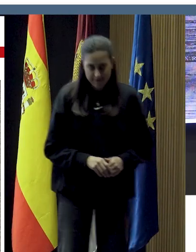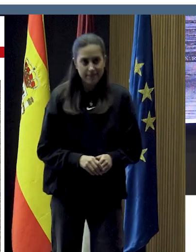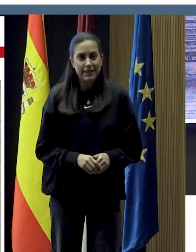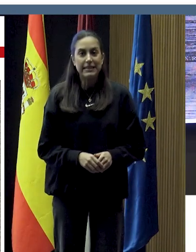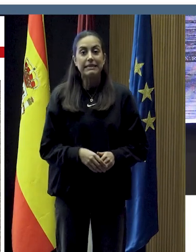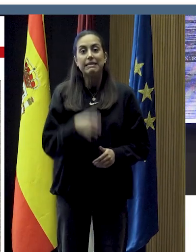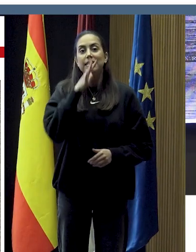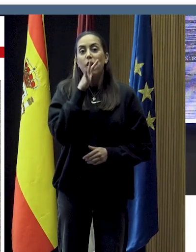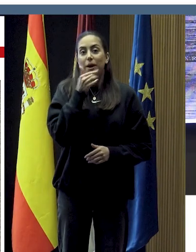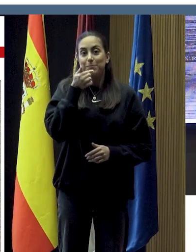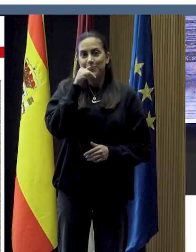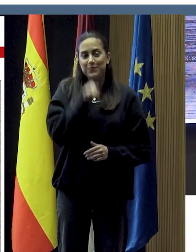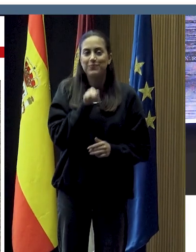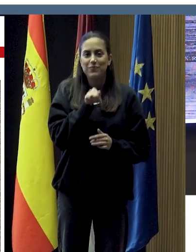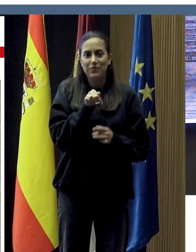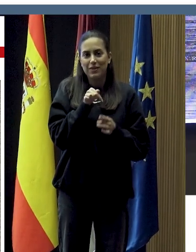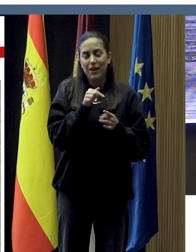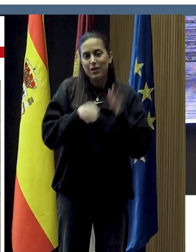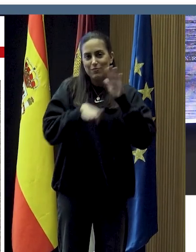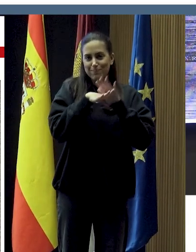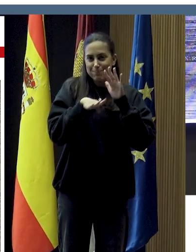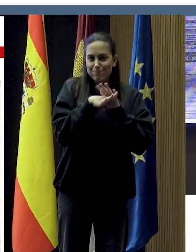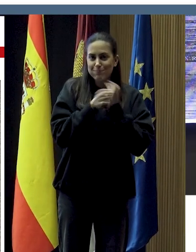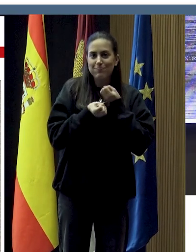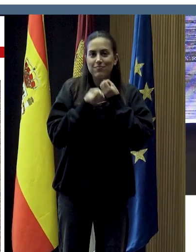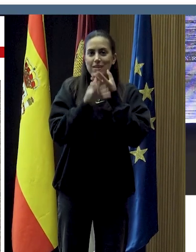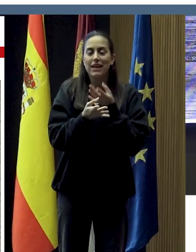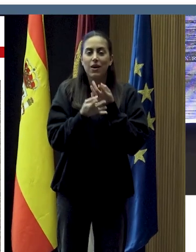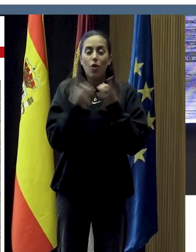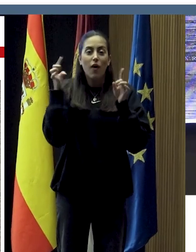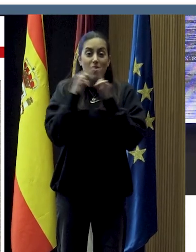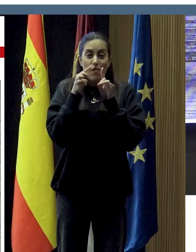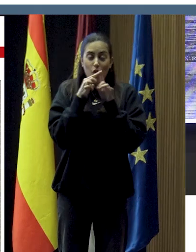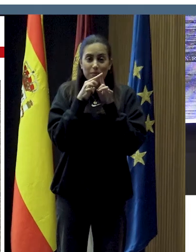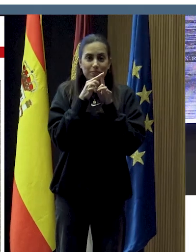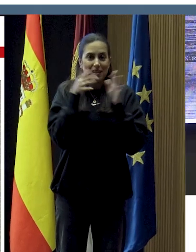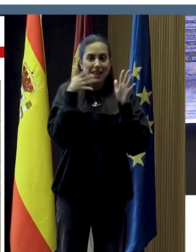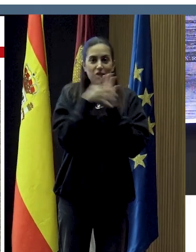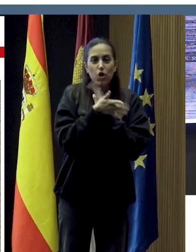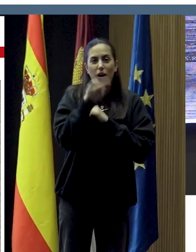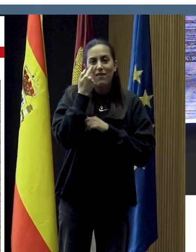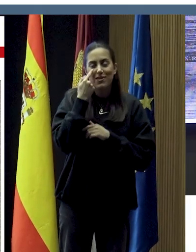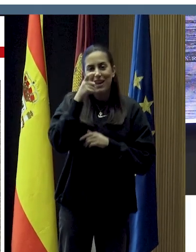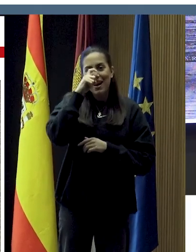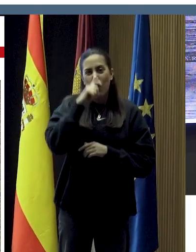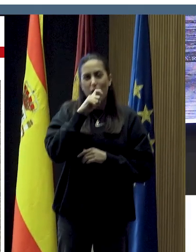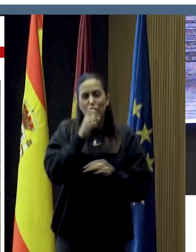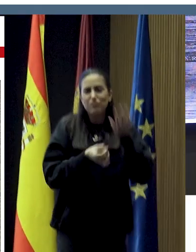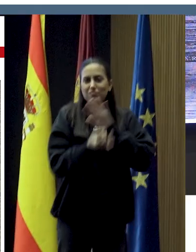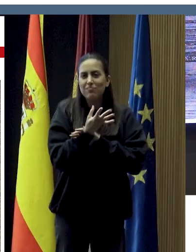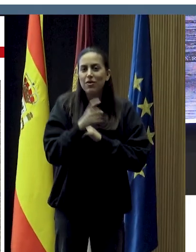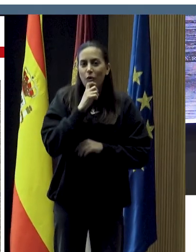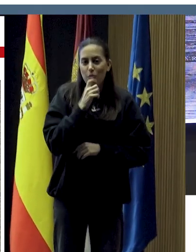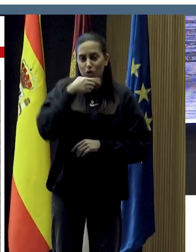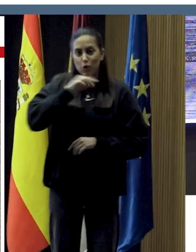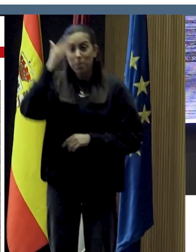Lo que voy a continuación a contaros es intentar definir con más precisión cómo se forman los recuerdos. Claro, sabemos lo que es la